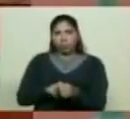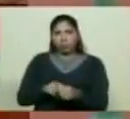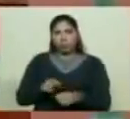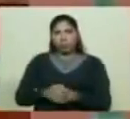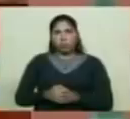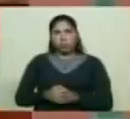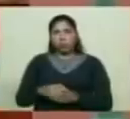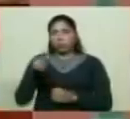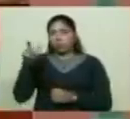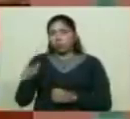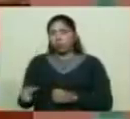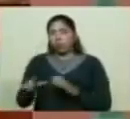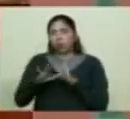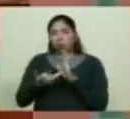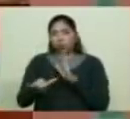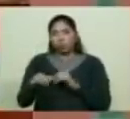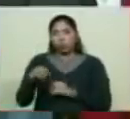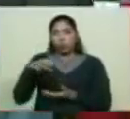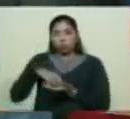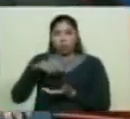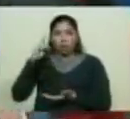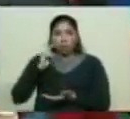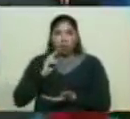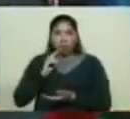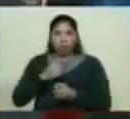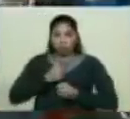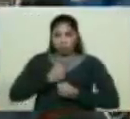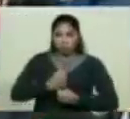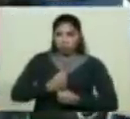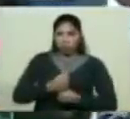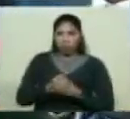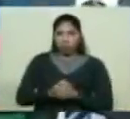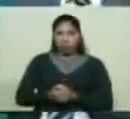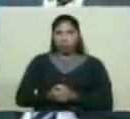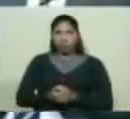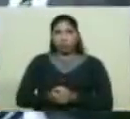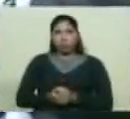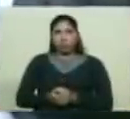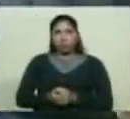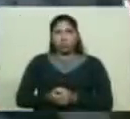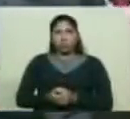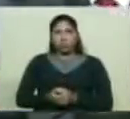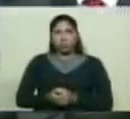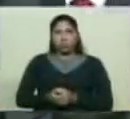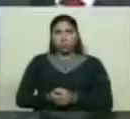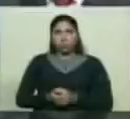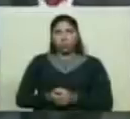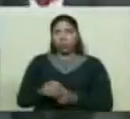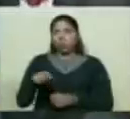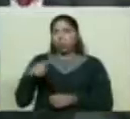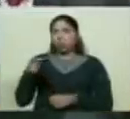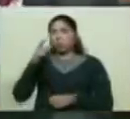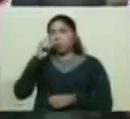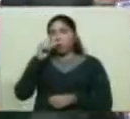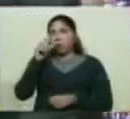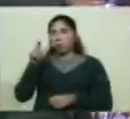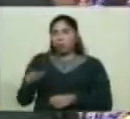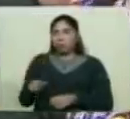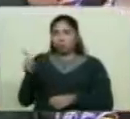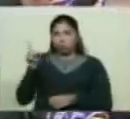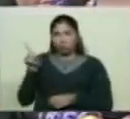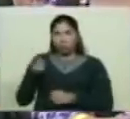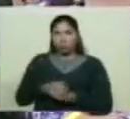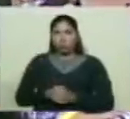constituyente del estado bolívar por rubén eladio pintó constituyente del estado bolívar por